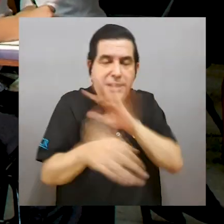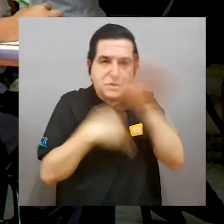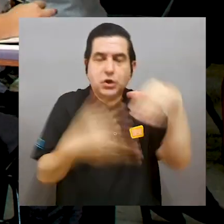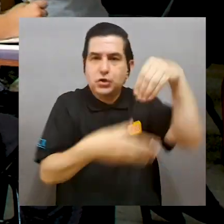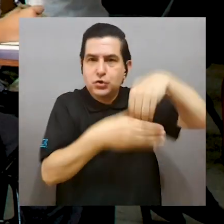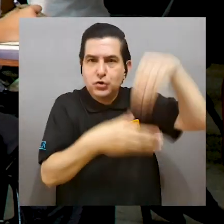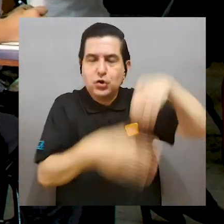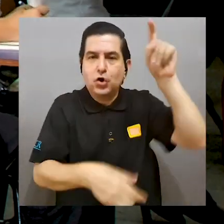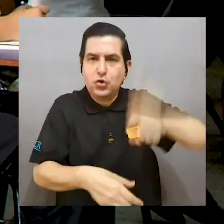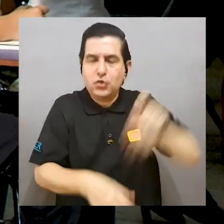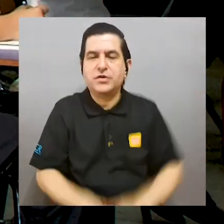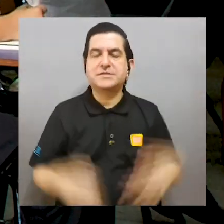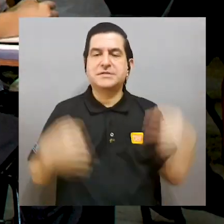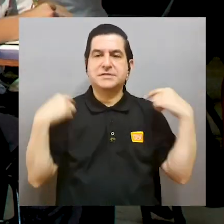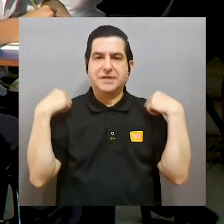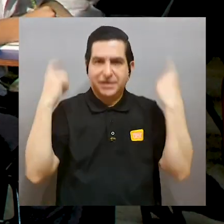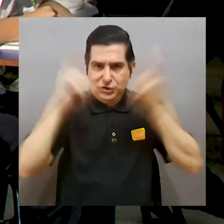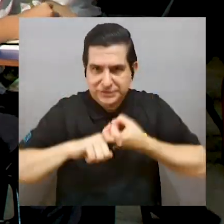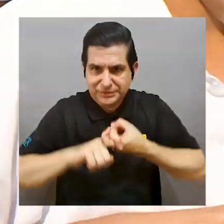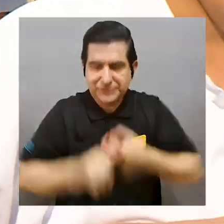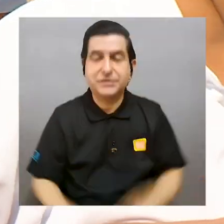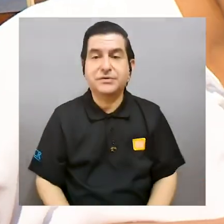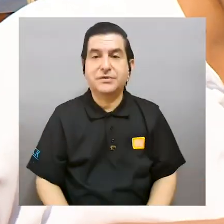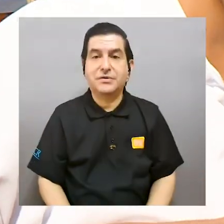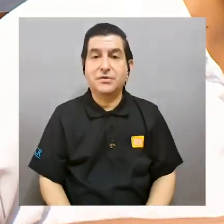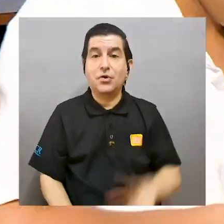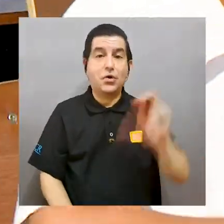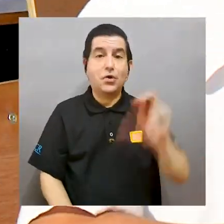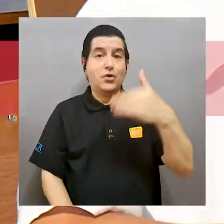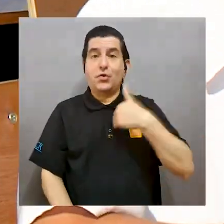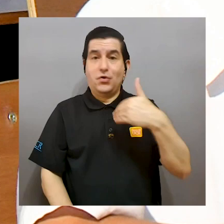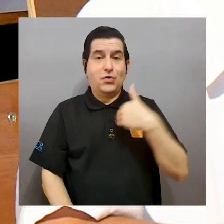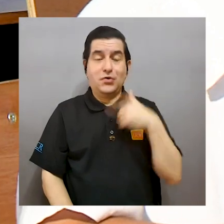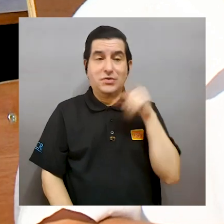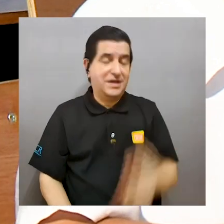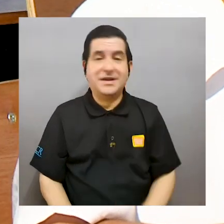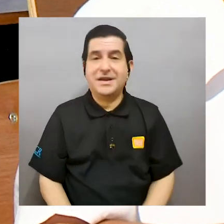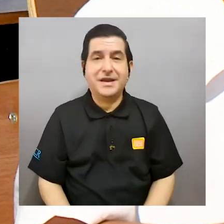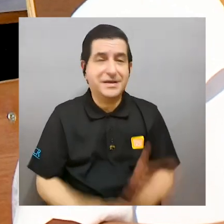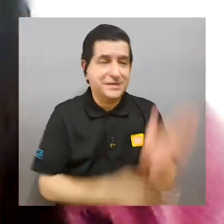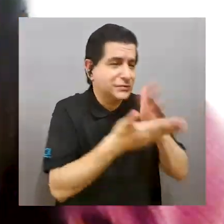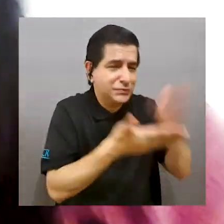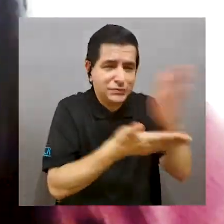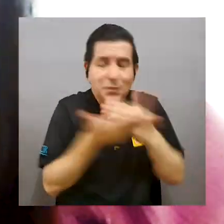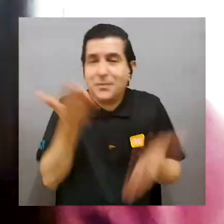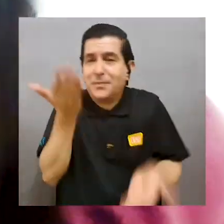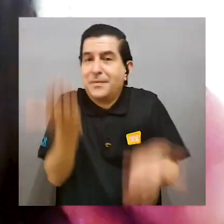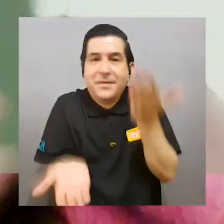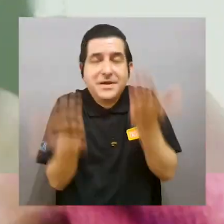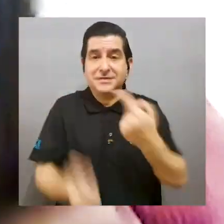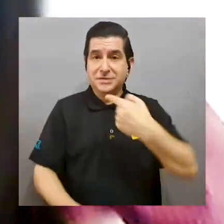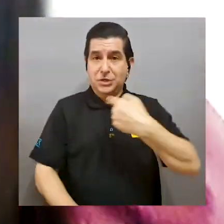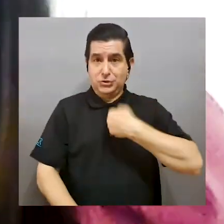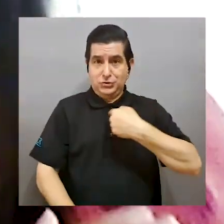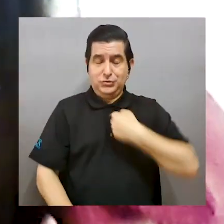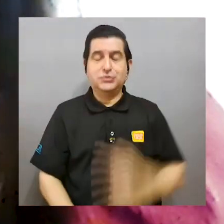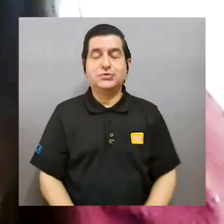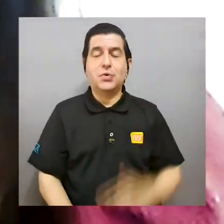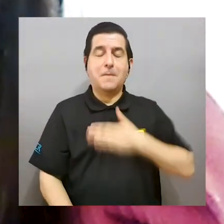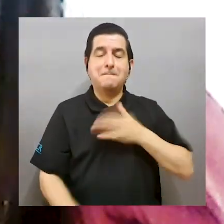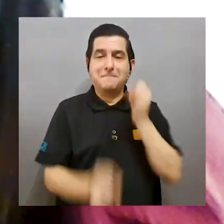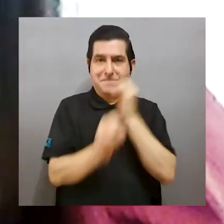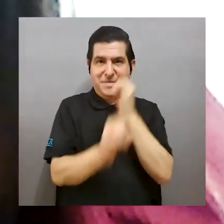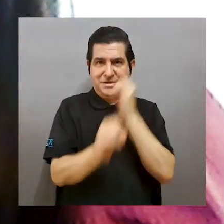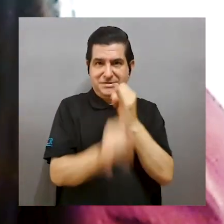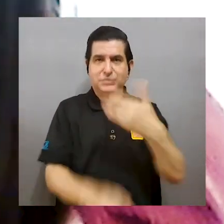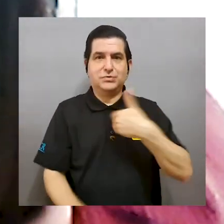dosificados todos los contenidos que se tienen que ver en español, ¿verdad? Porque en español no viene dosificado. Entonces podía ser que yo en mi